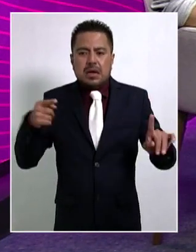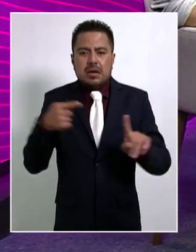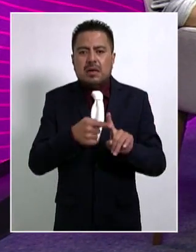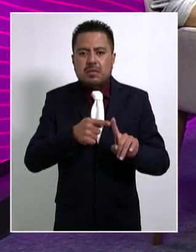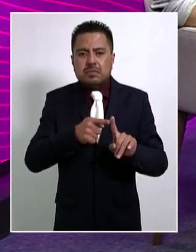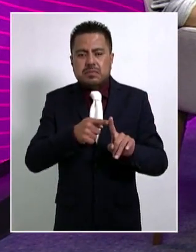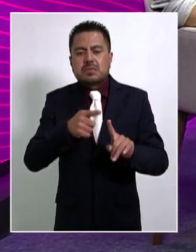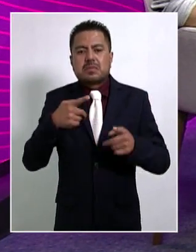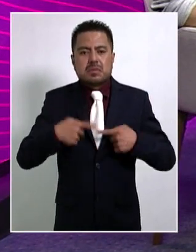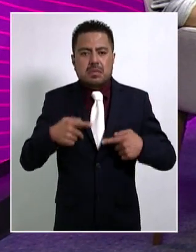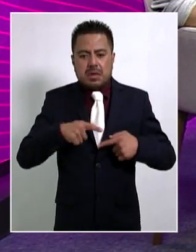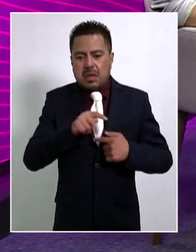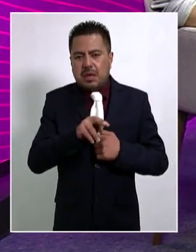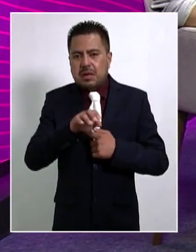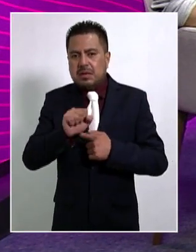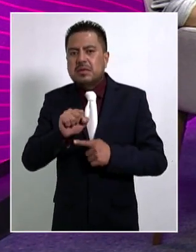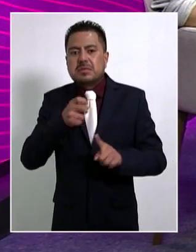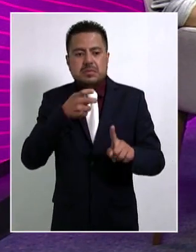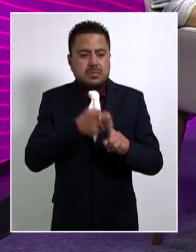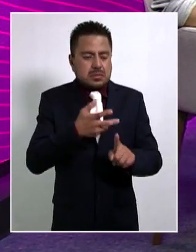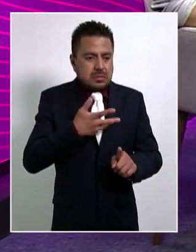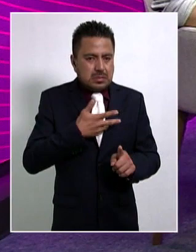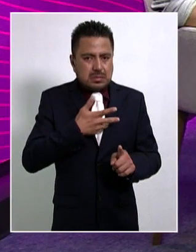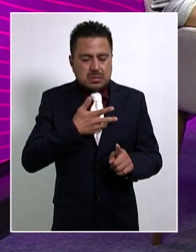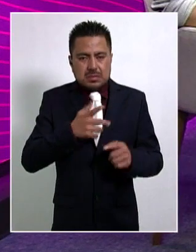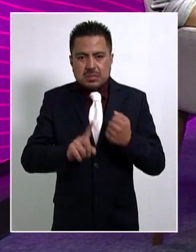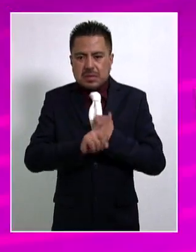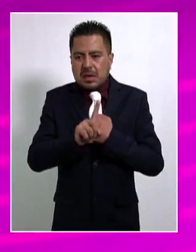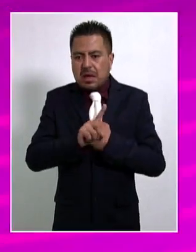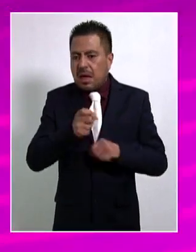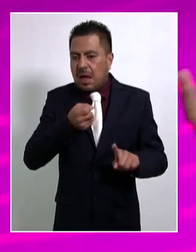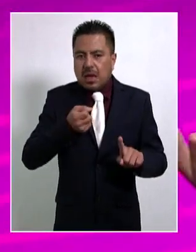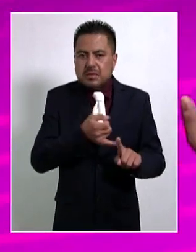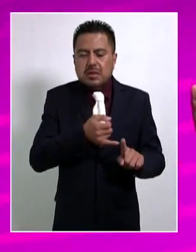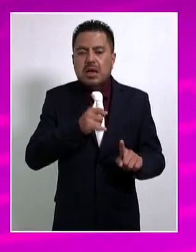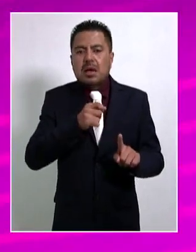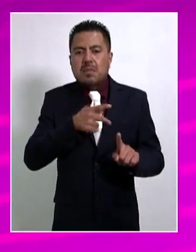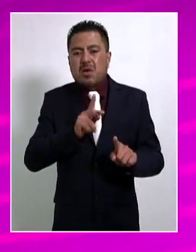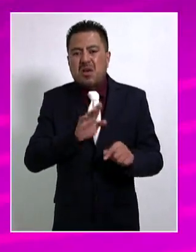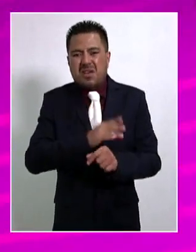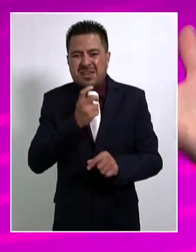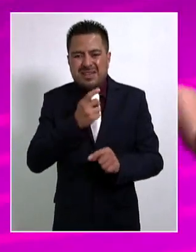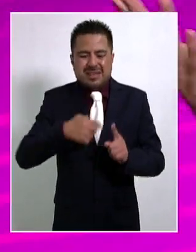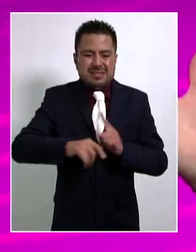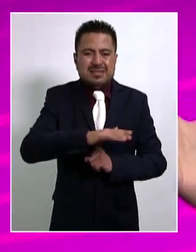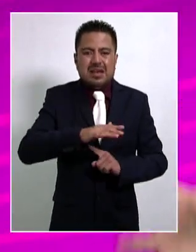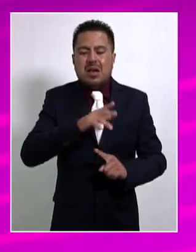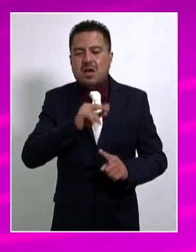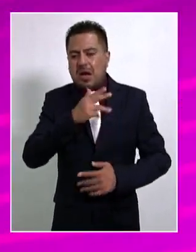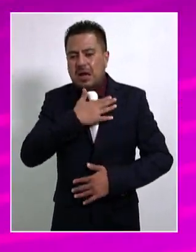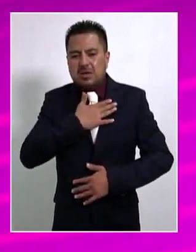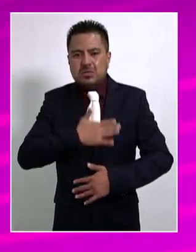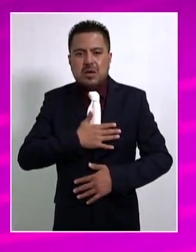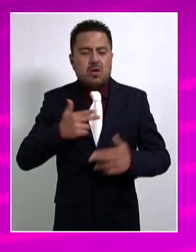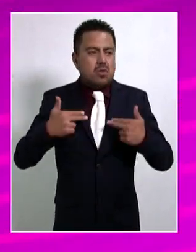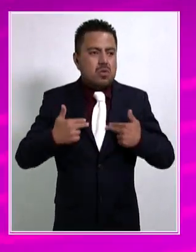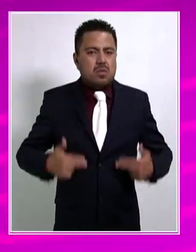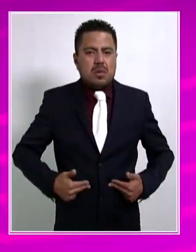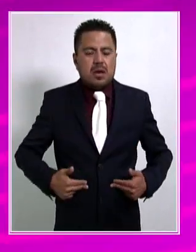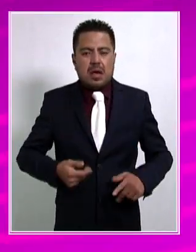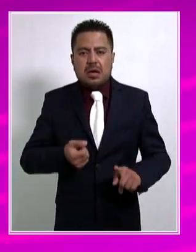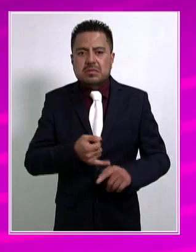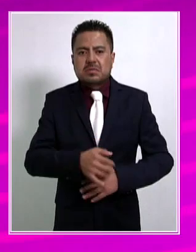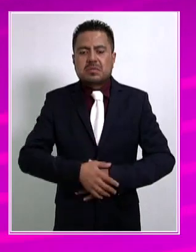que enfrentan las personas trans, que por supuesto están provocados no por ellas mismas, sino por el ambiente que no se ha ajustado a la diversidad humana?